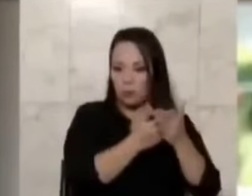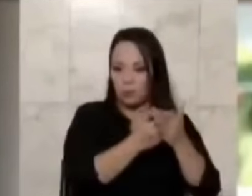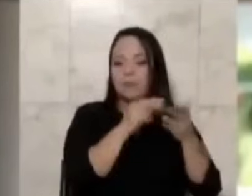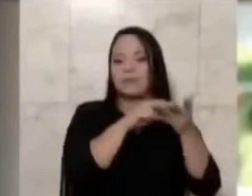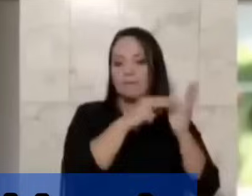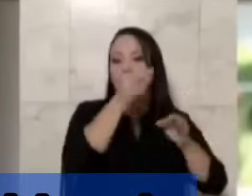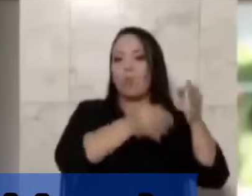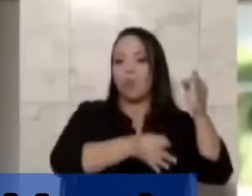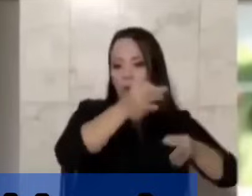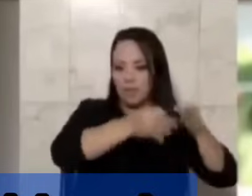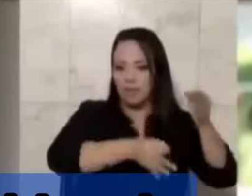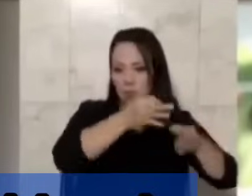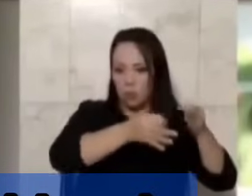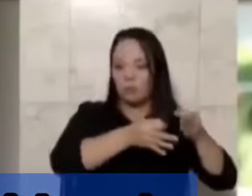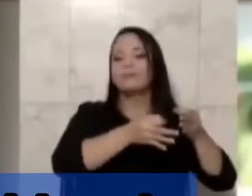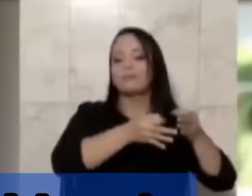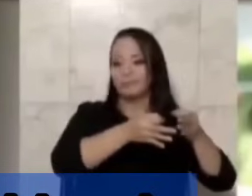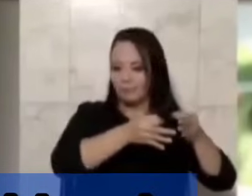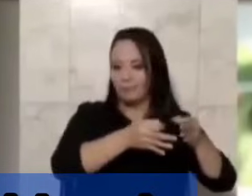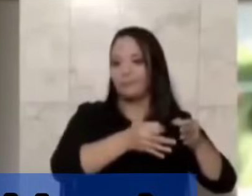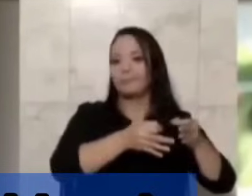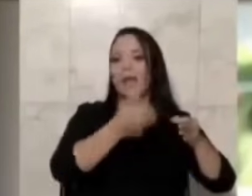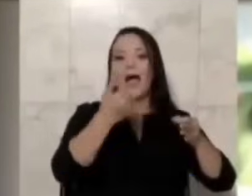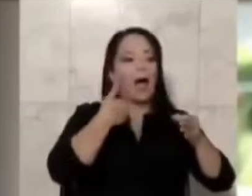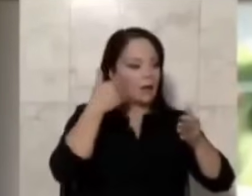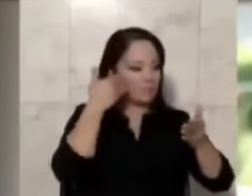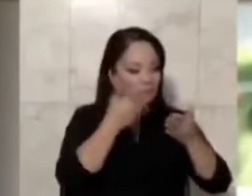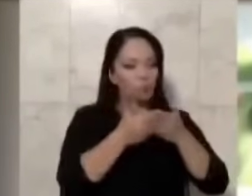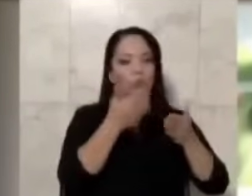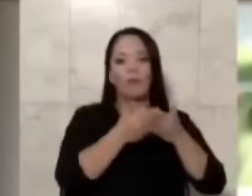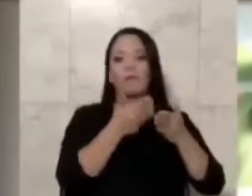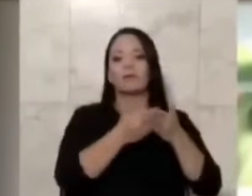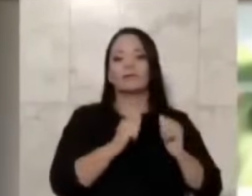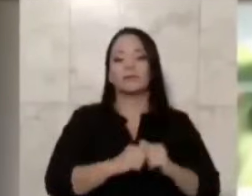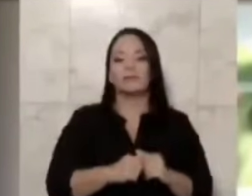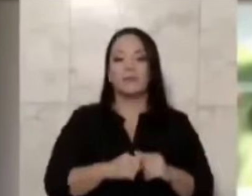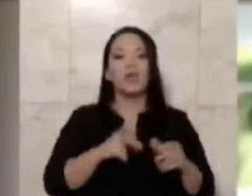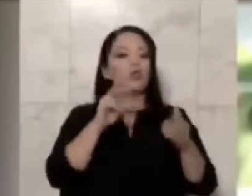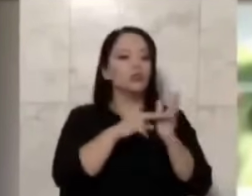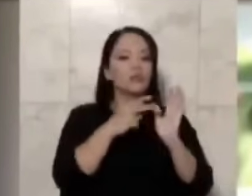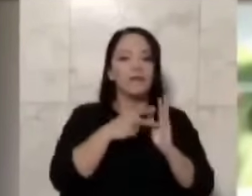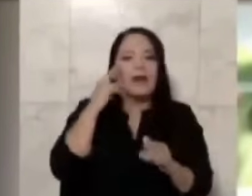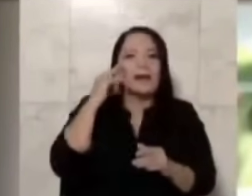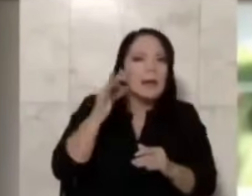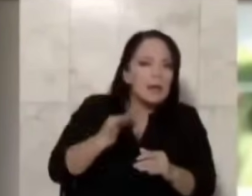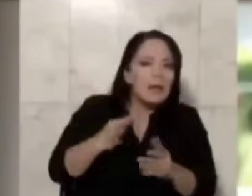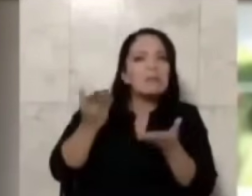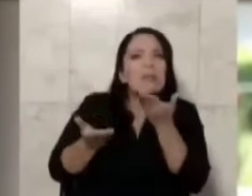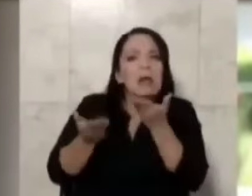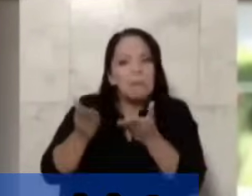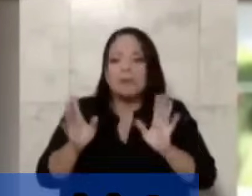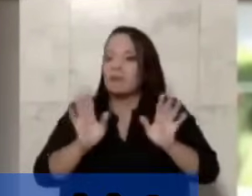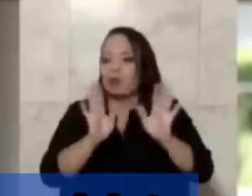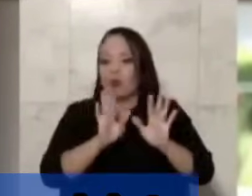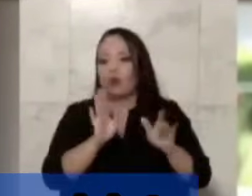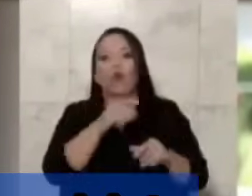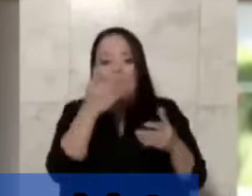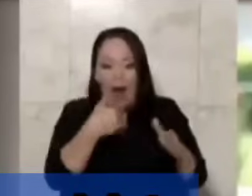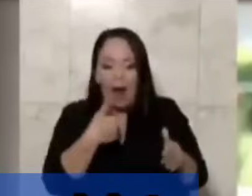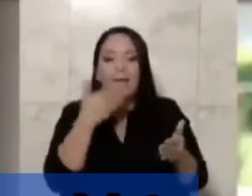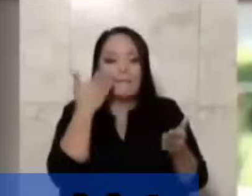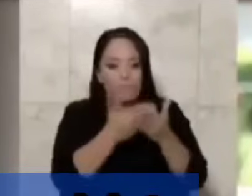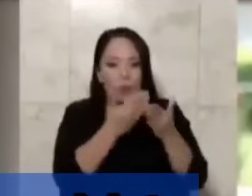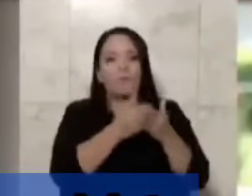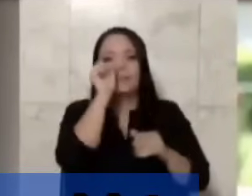lo cual quiere decir que hay la suficiente prueba y evidencia. No es especulativo, no es sospechoso. Entonces, en